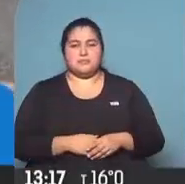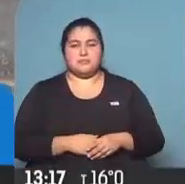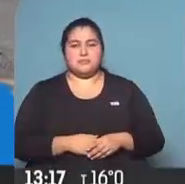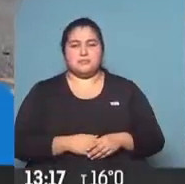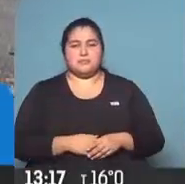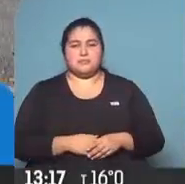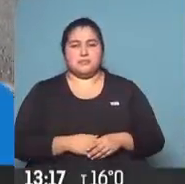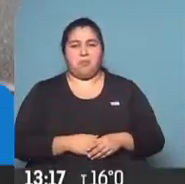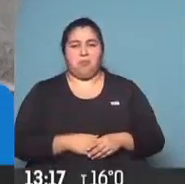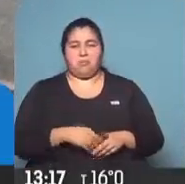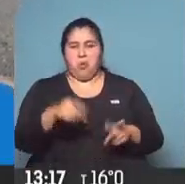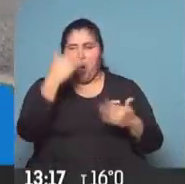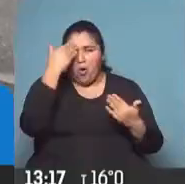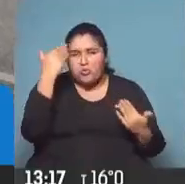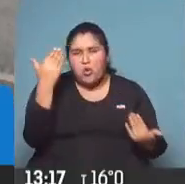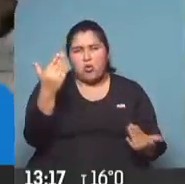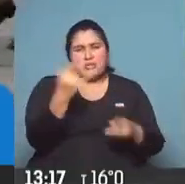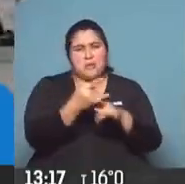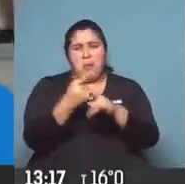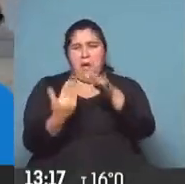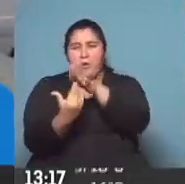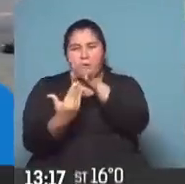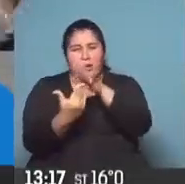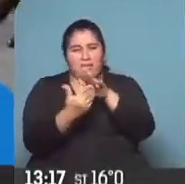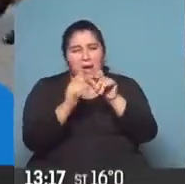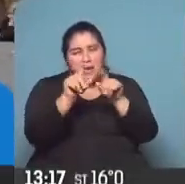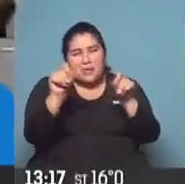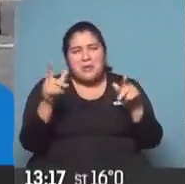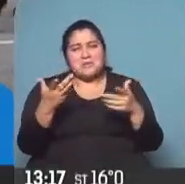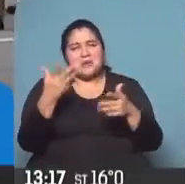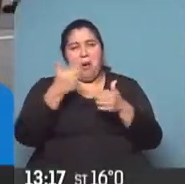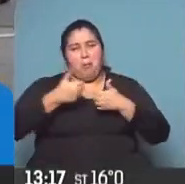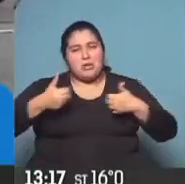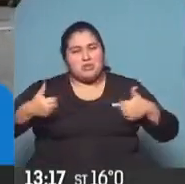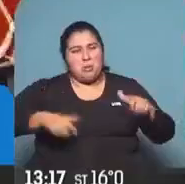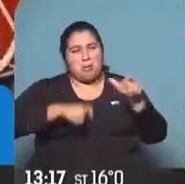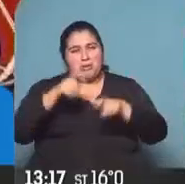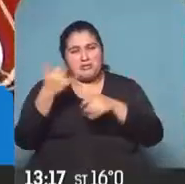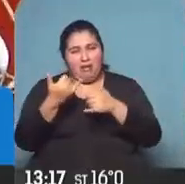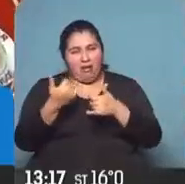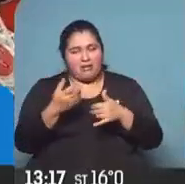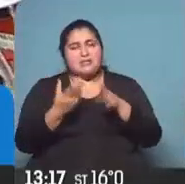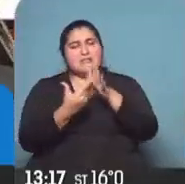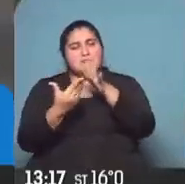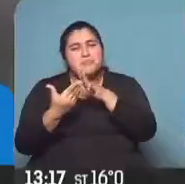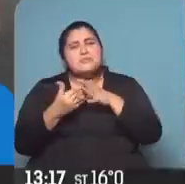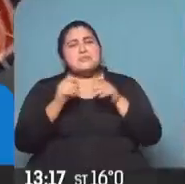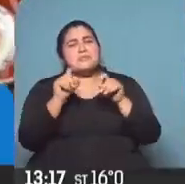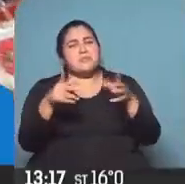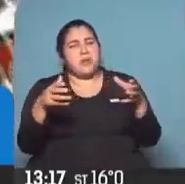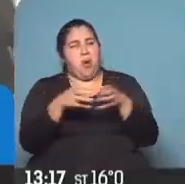rinden honores a las autoridades y al público presente en la sección